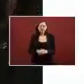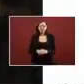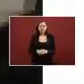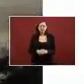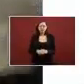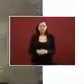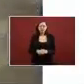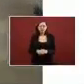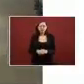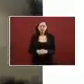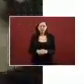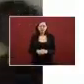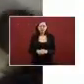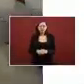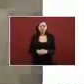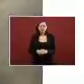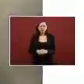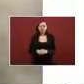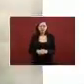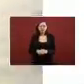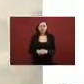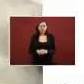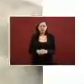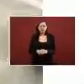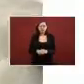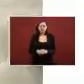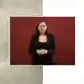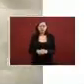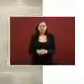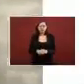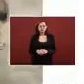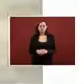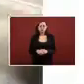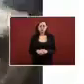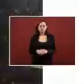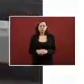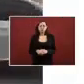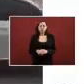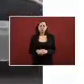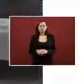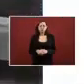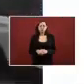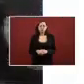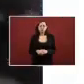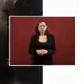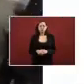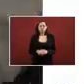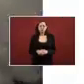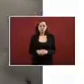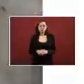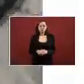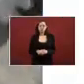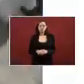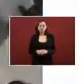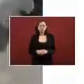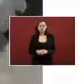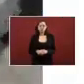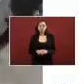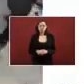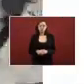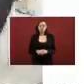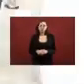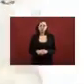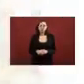más de visibilidad. No veo más. Ya no alcanzo a ver más. No, así es. Pásame cinta, güey. No